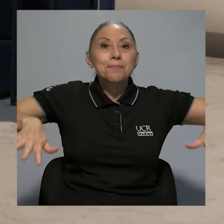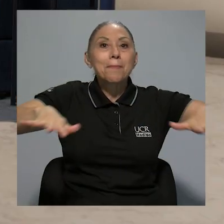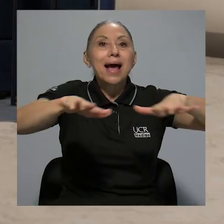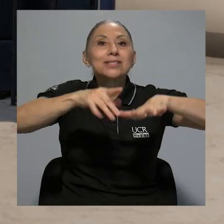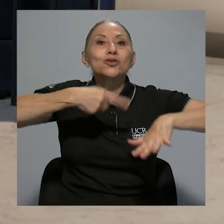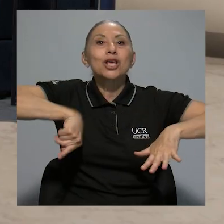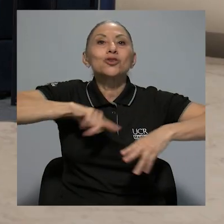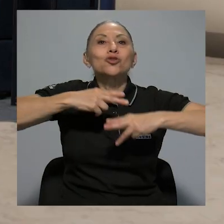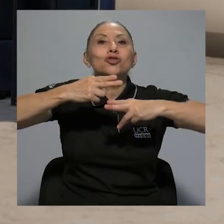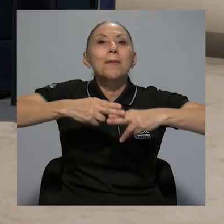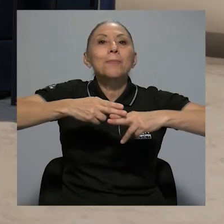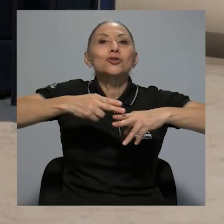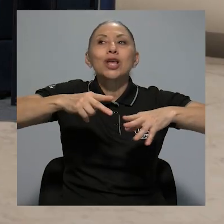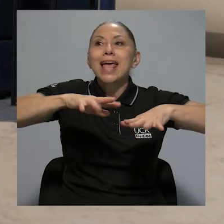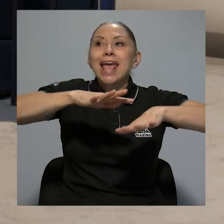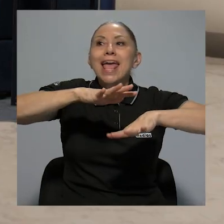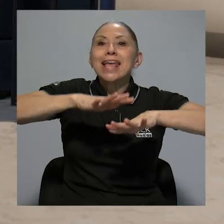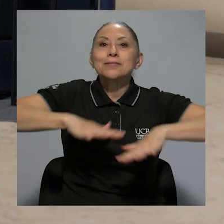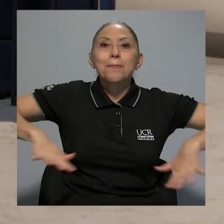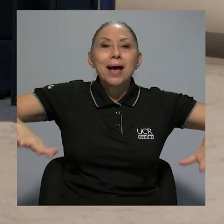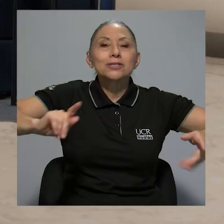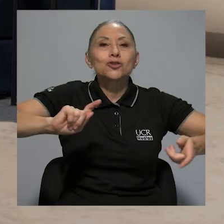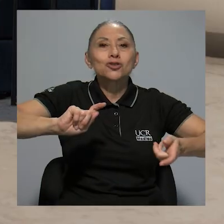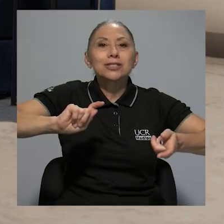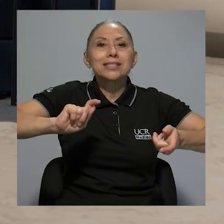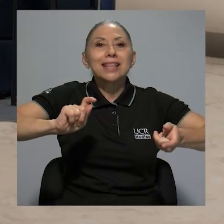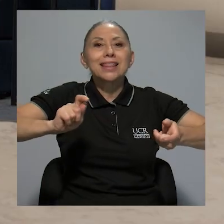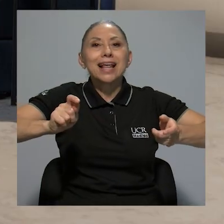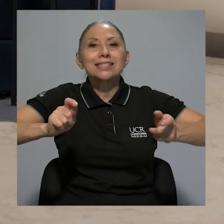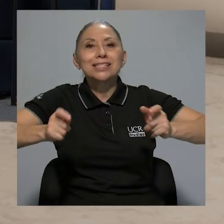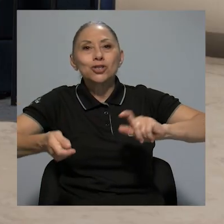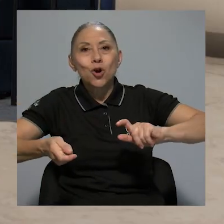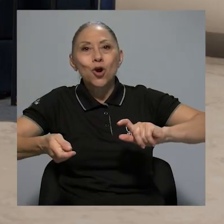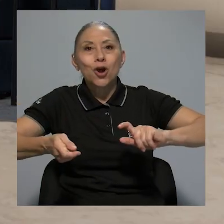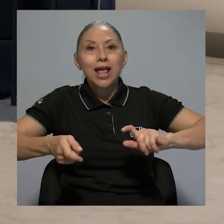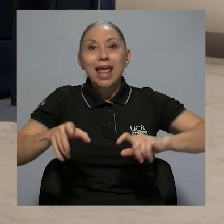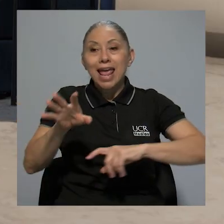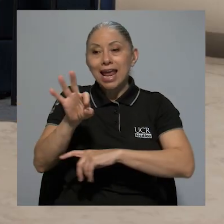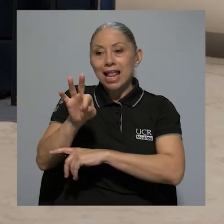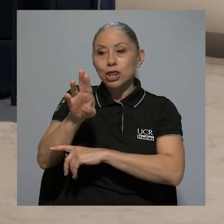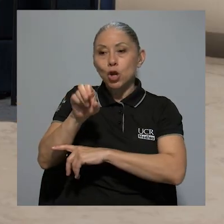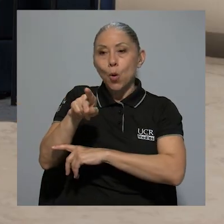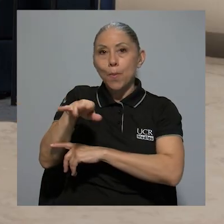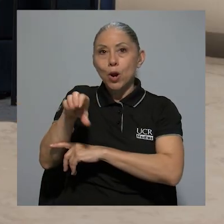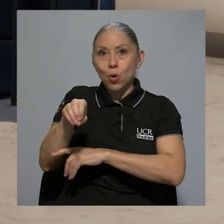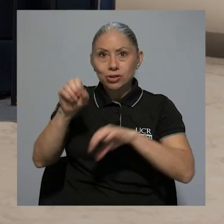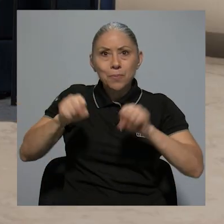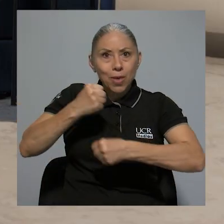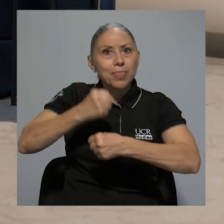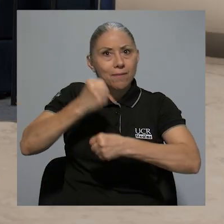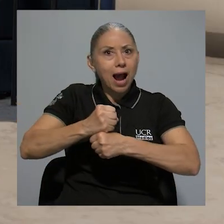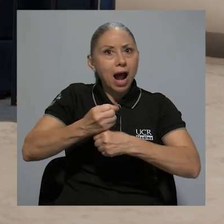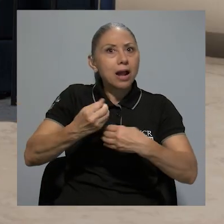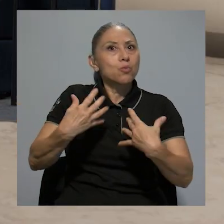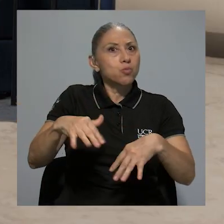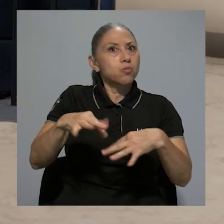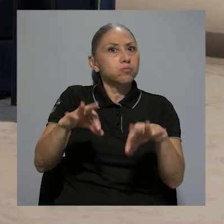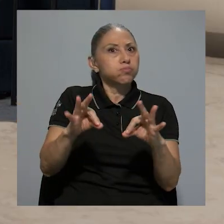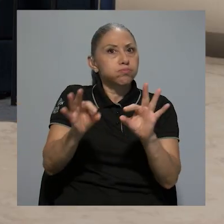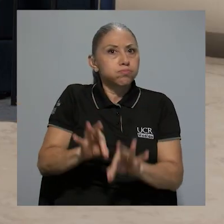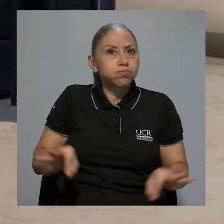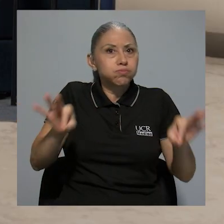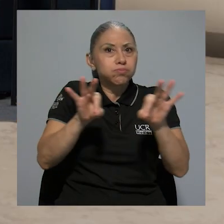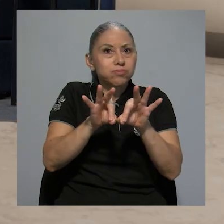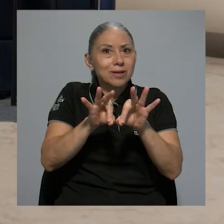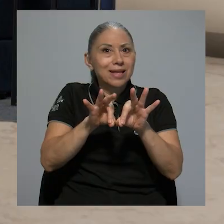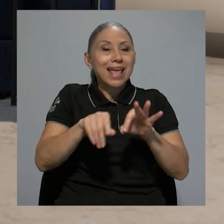de transición, que en el trópico se pueden trabajar mucho y son muy importantes. Ese espacio que existe